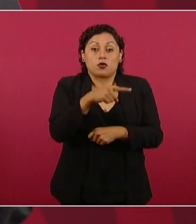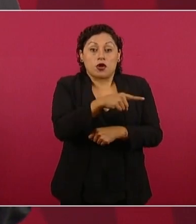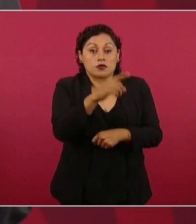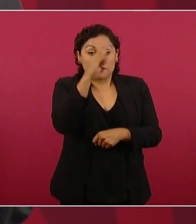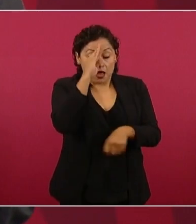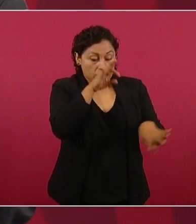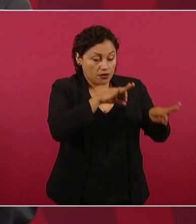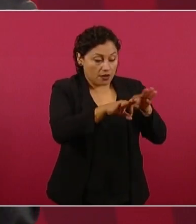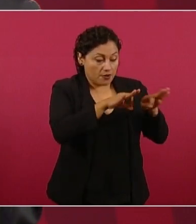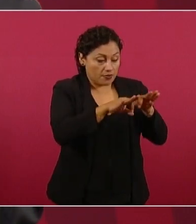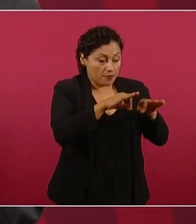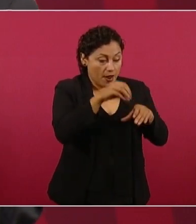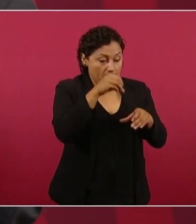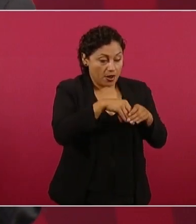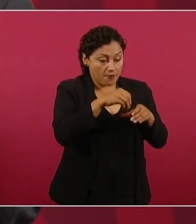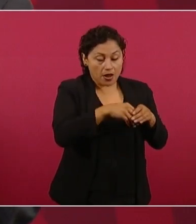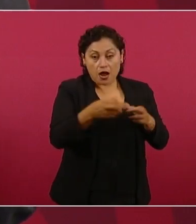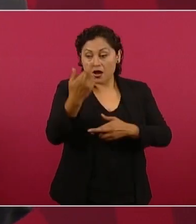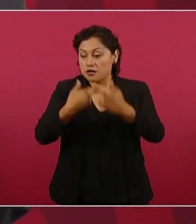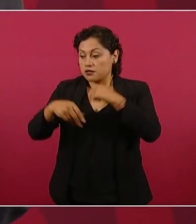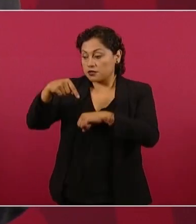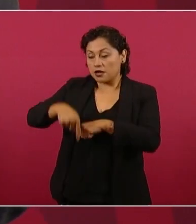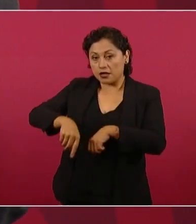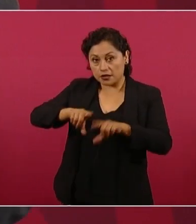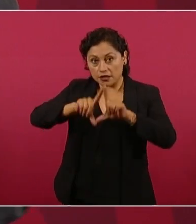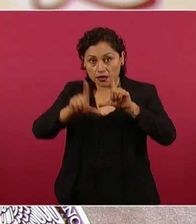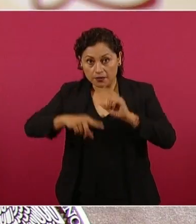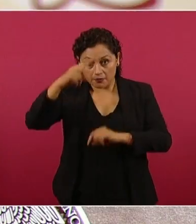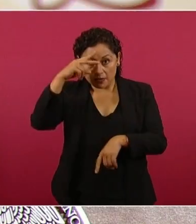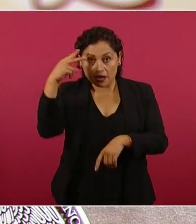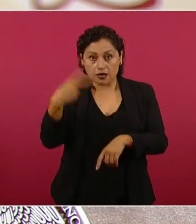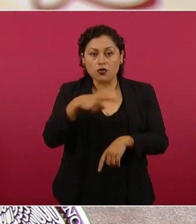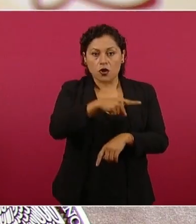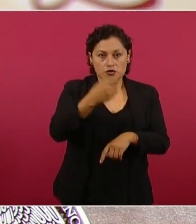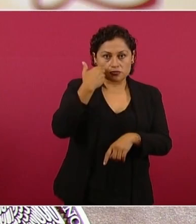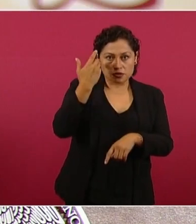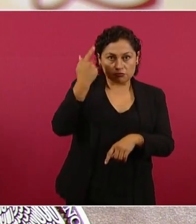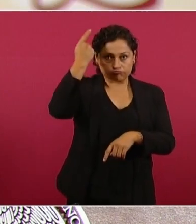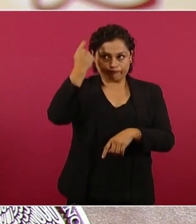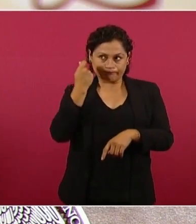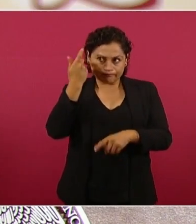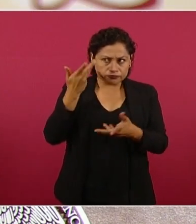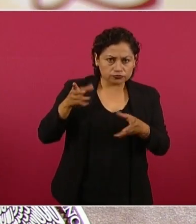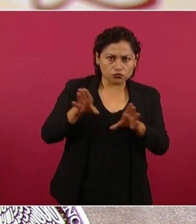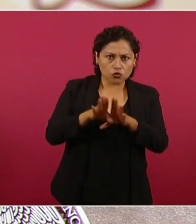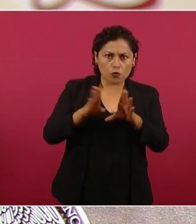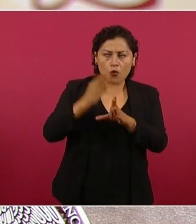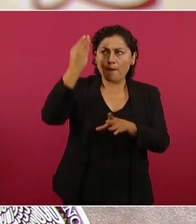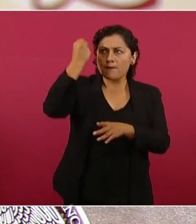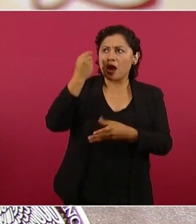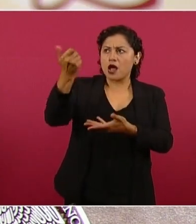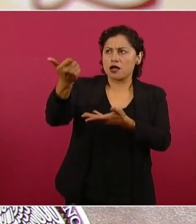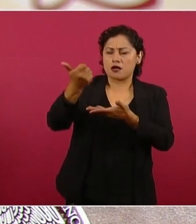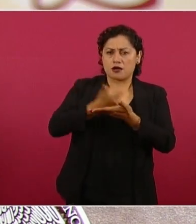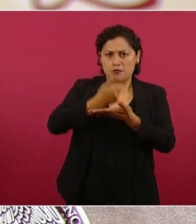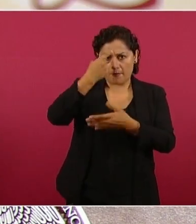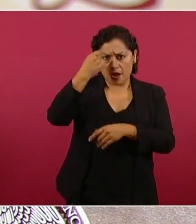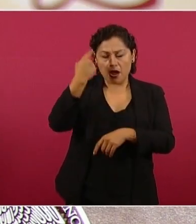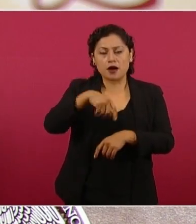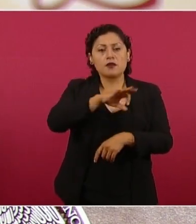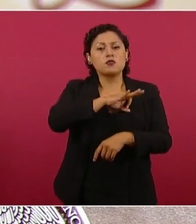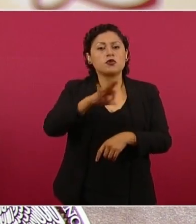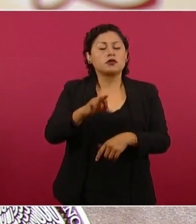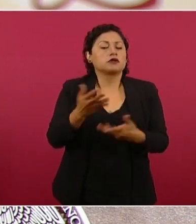a nuestro país, pues tener asegurado esa parte de su vida después de haber trabajado, tanto en lo que corresponde